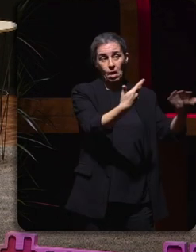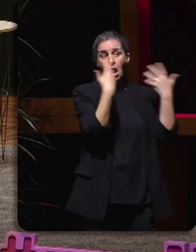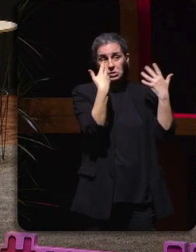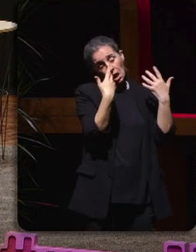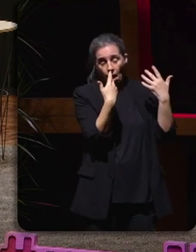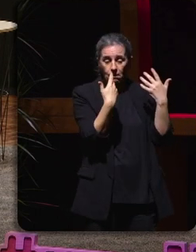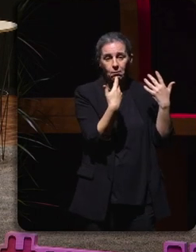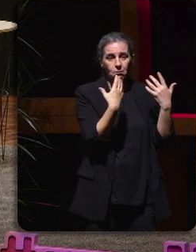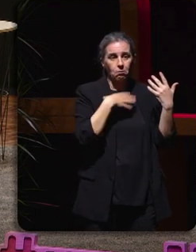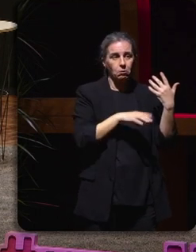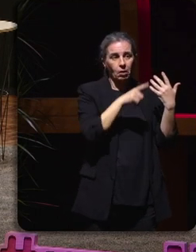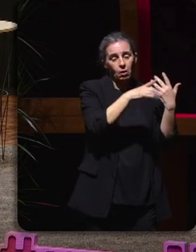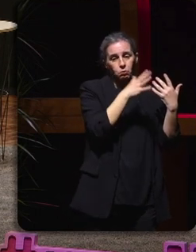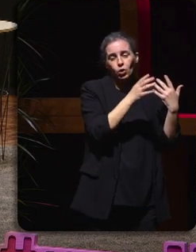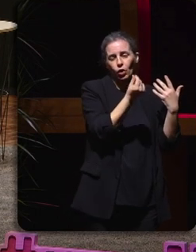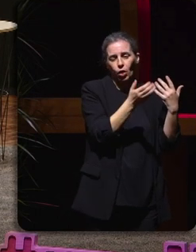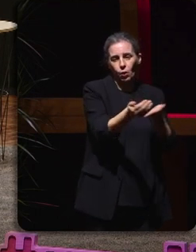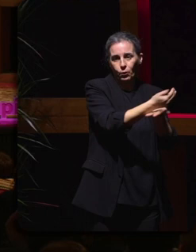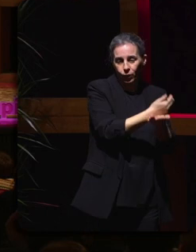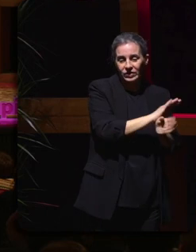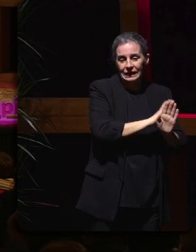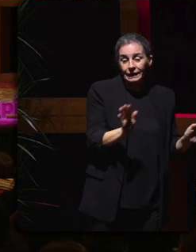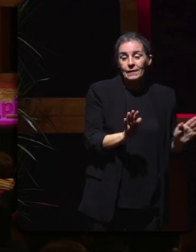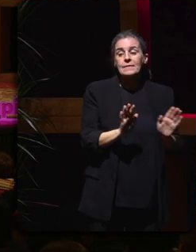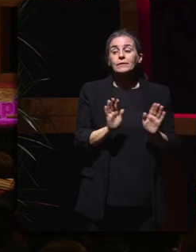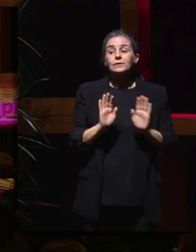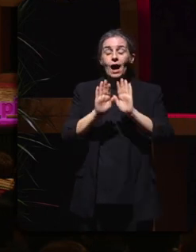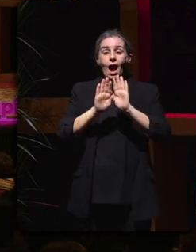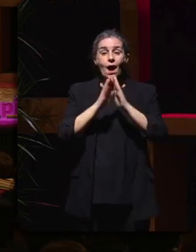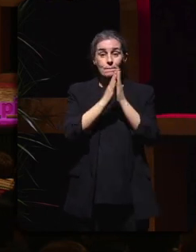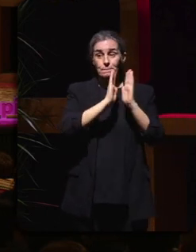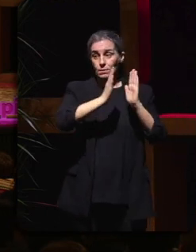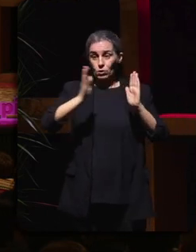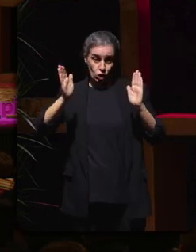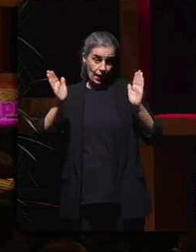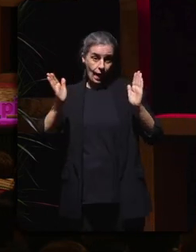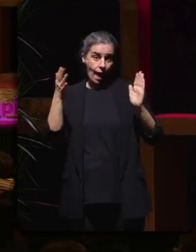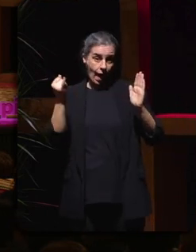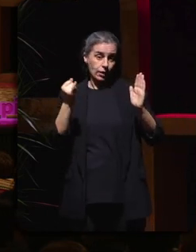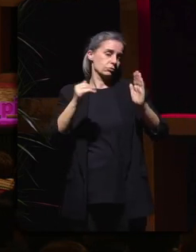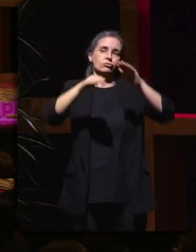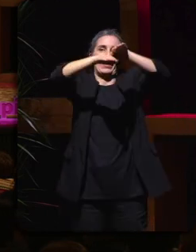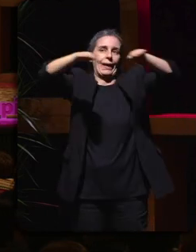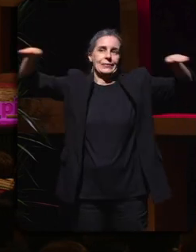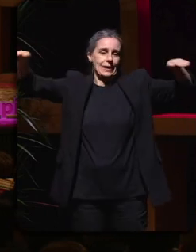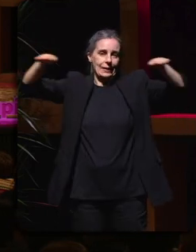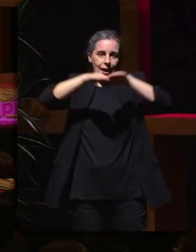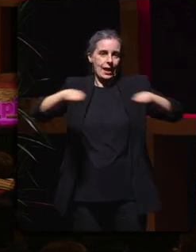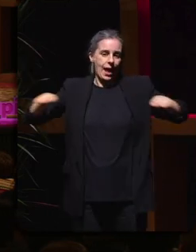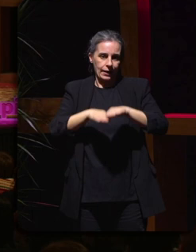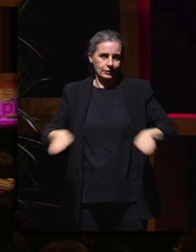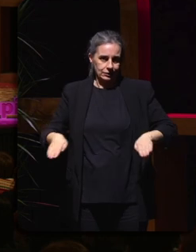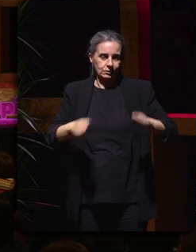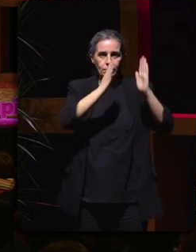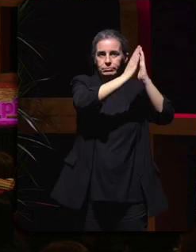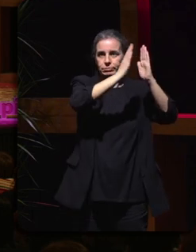comisión le daba posiblemente y había una biblioteca que eran pues una estantería que no era de Ikea pero como si